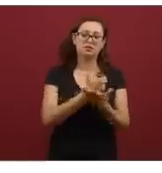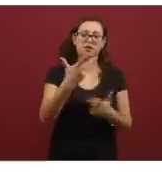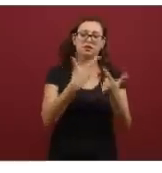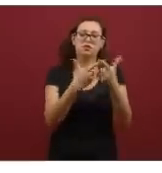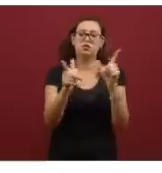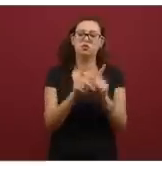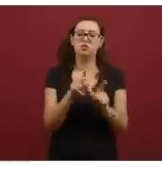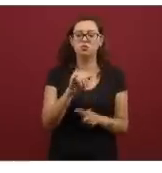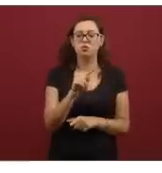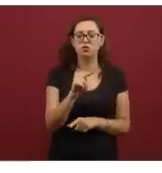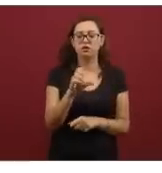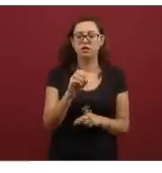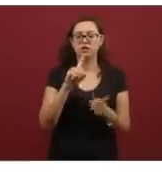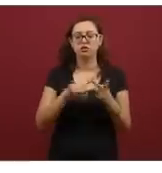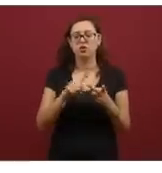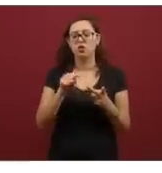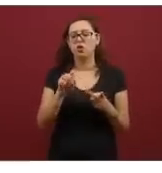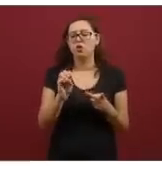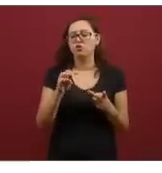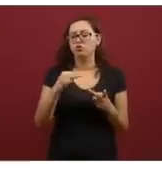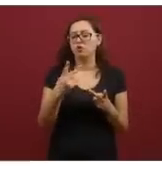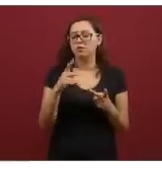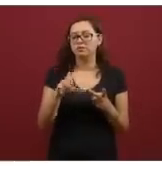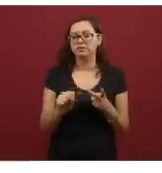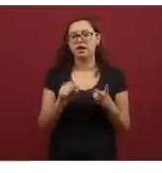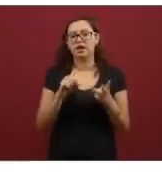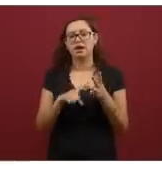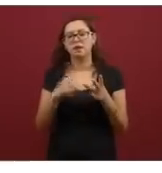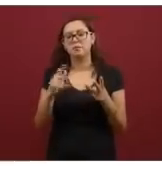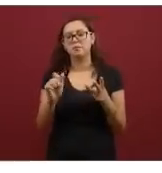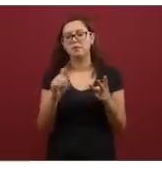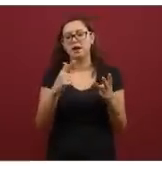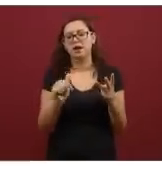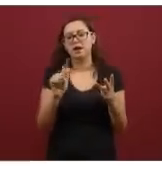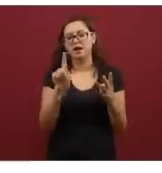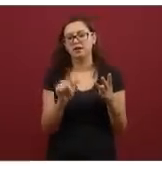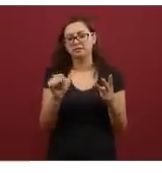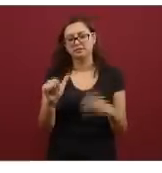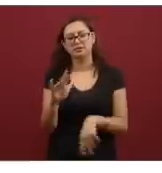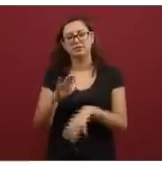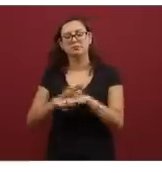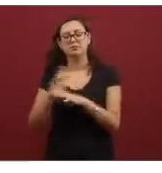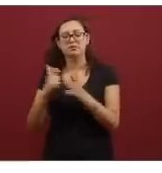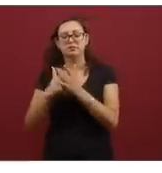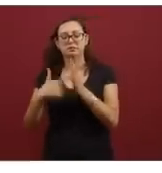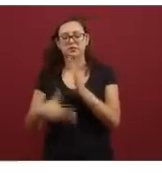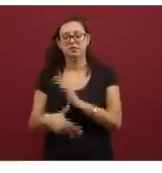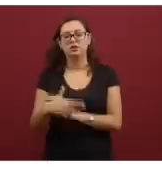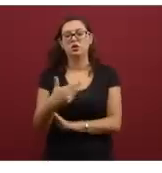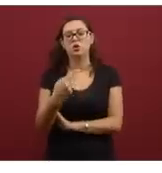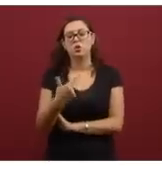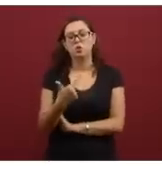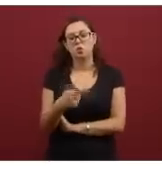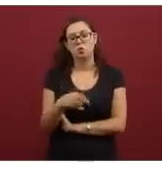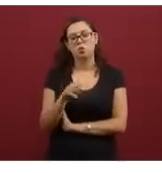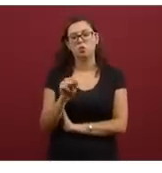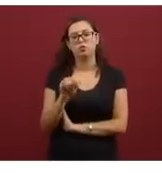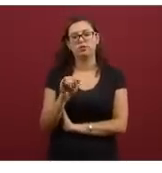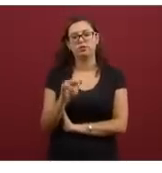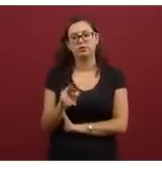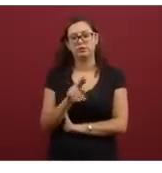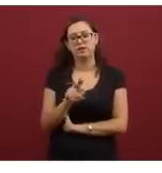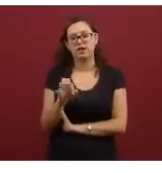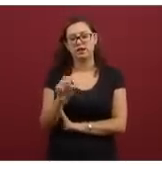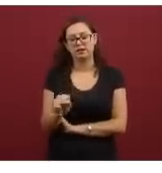Nieto, Tomsa y Pagasa. Mientras que los que lo están dando más económico es Gutiérrez Nieto, que es otra empresa,